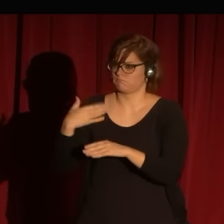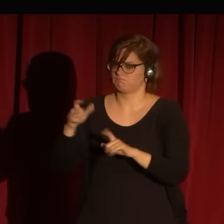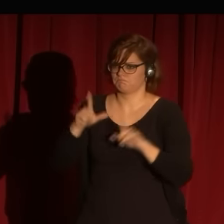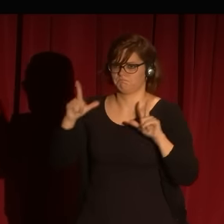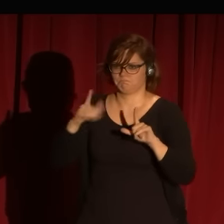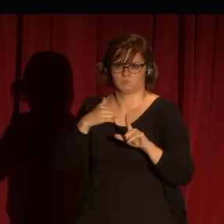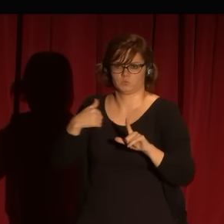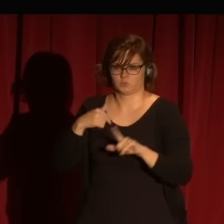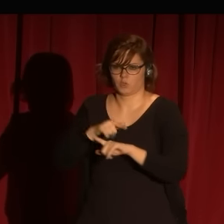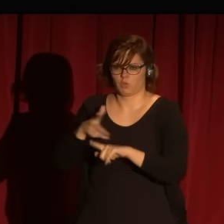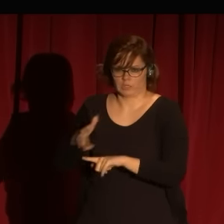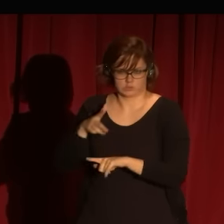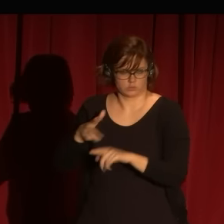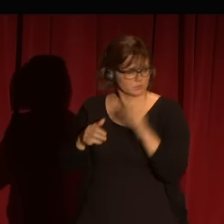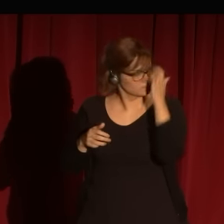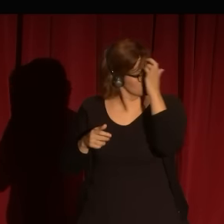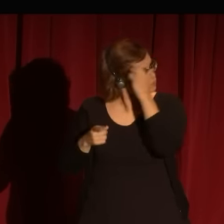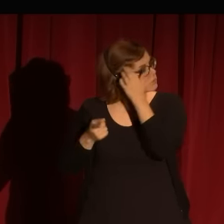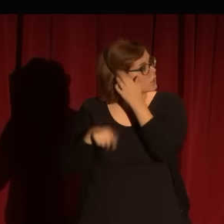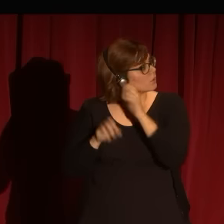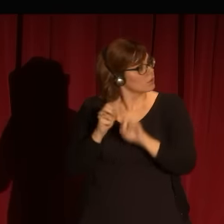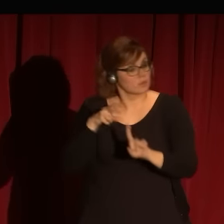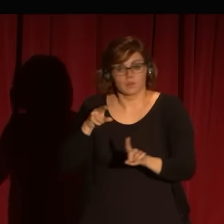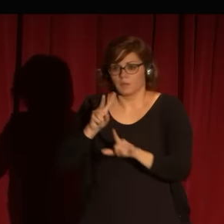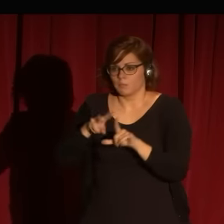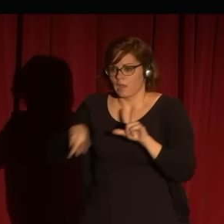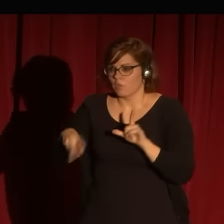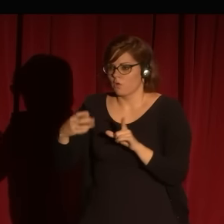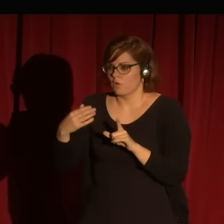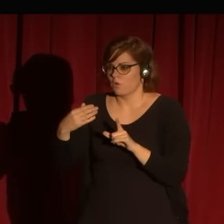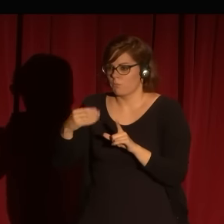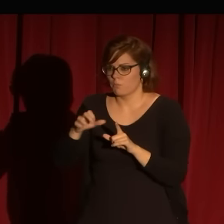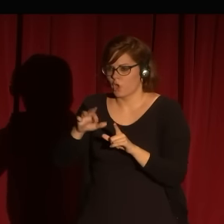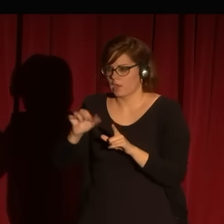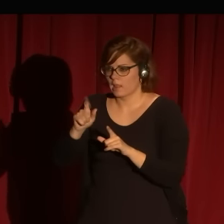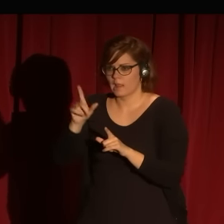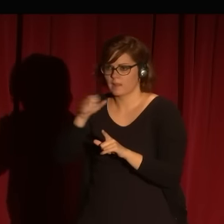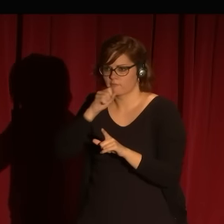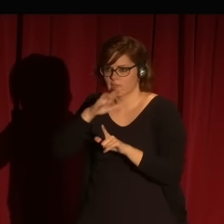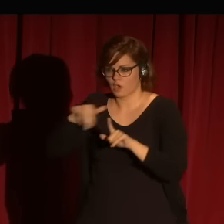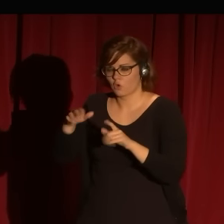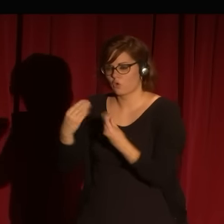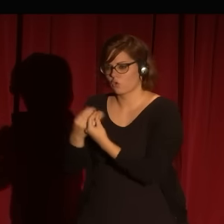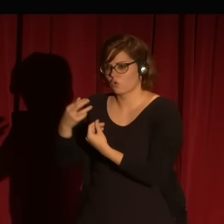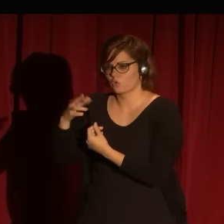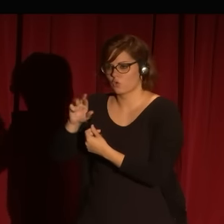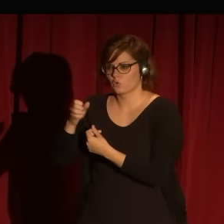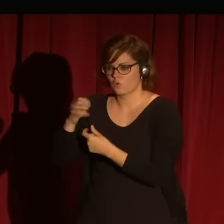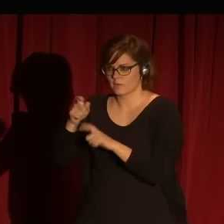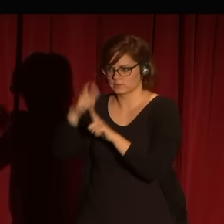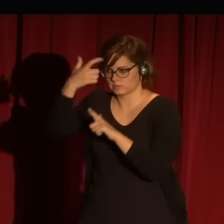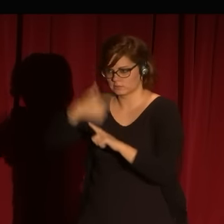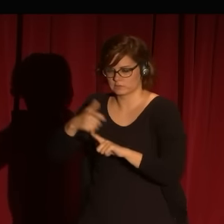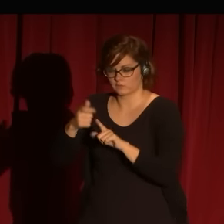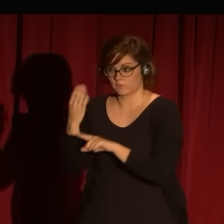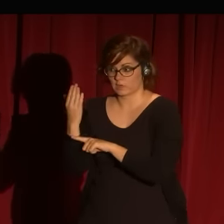vez veis en el sentido de la vista que también es del Prado pintado por jamb bruegel el viejo en este caso con rubens que pinta la figura veis